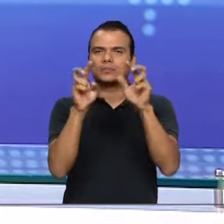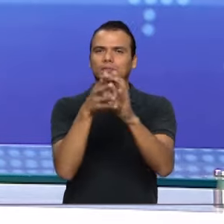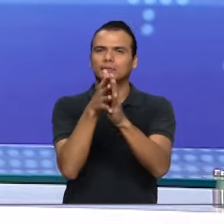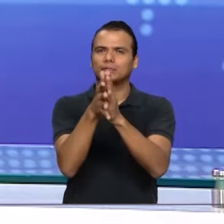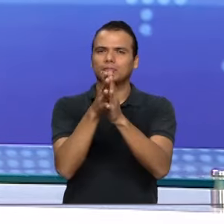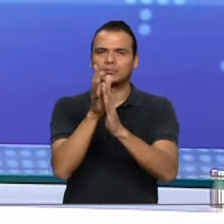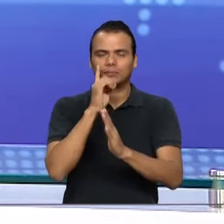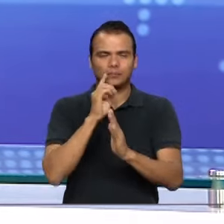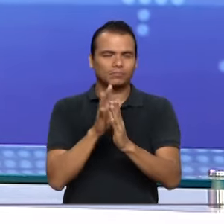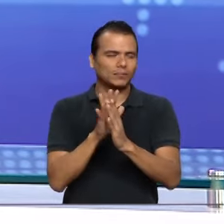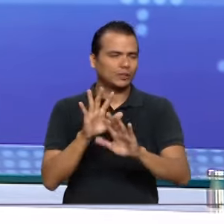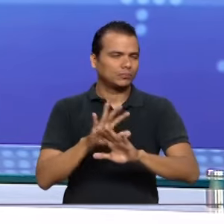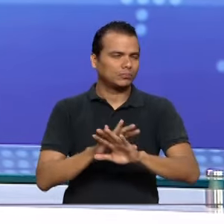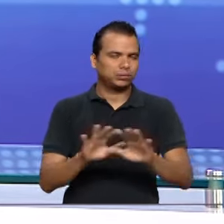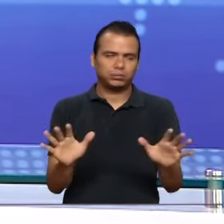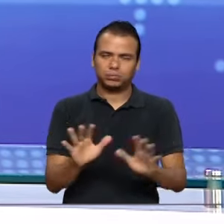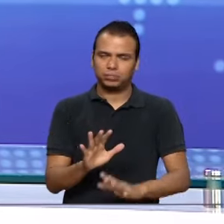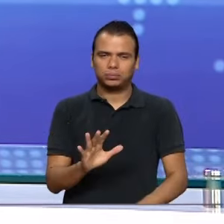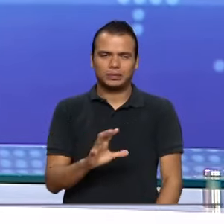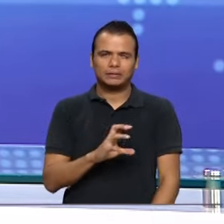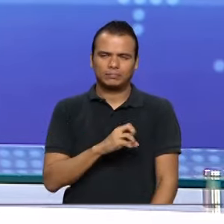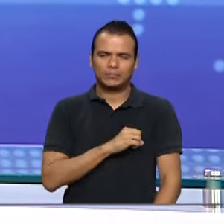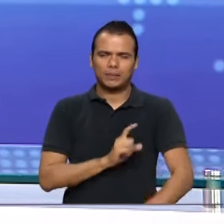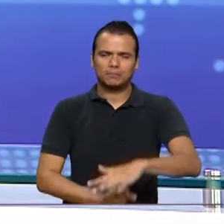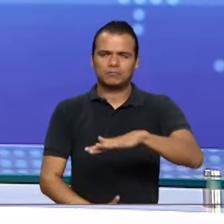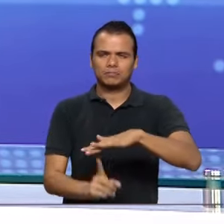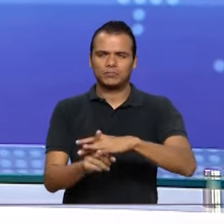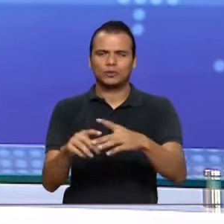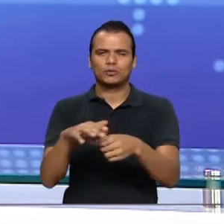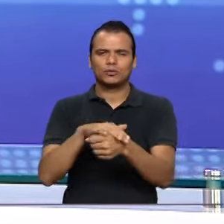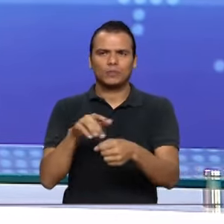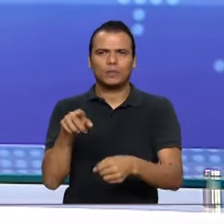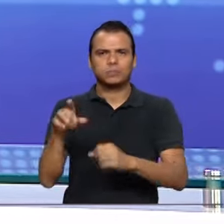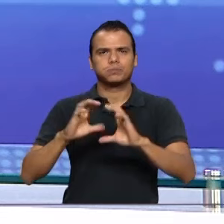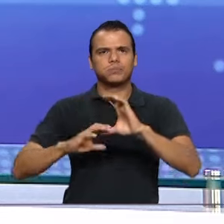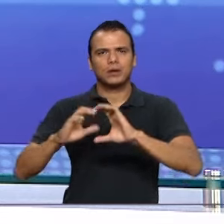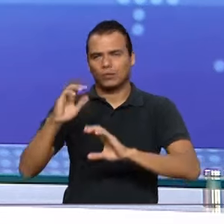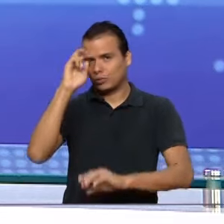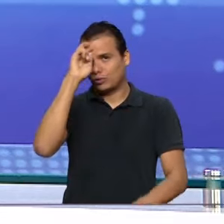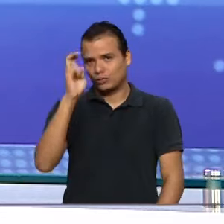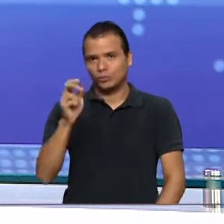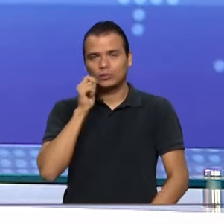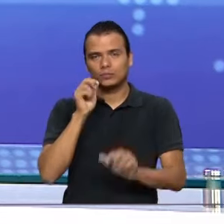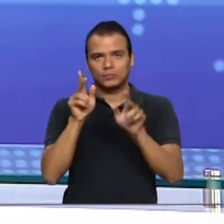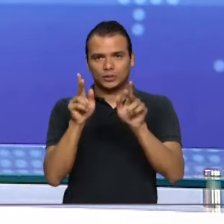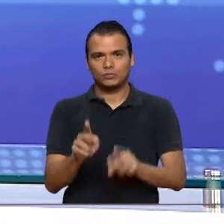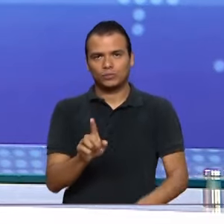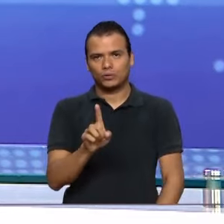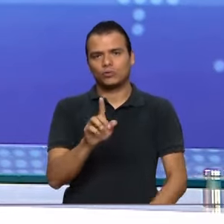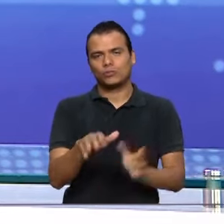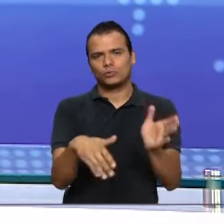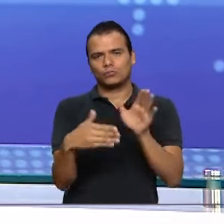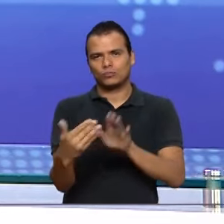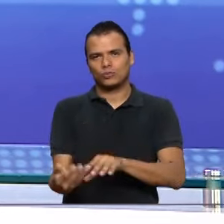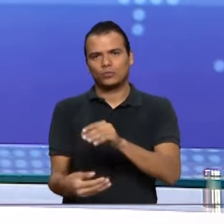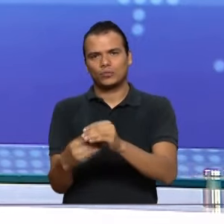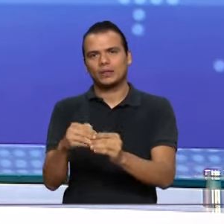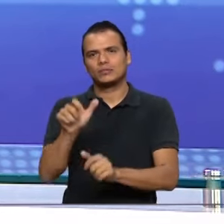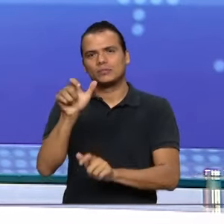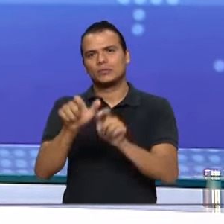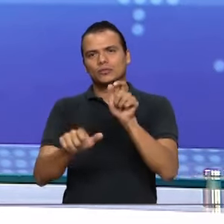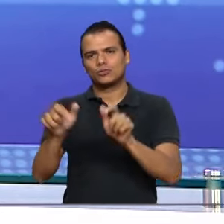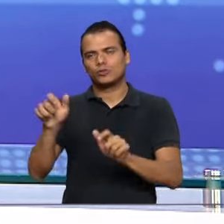Una doble tragedia se registró en el departamento del Cauca. Una persona murió y otras 7 resultaron heridas en un grave accidente de